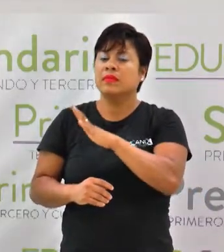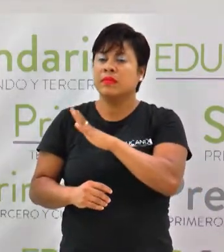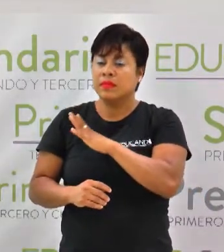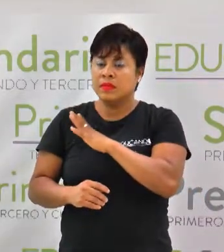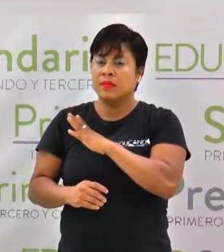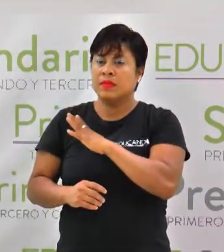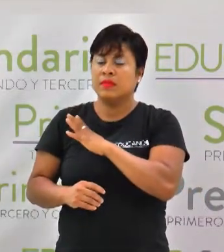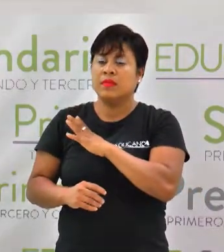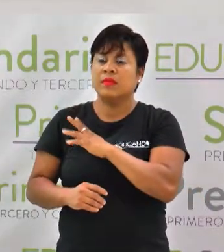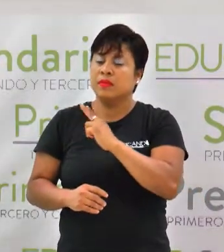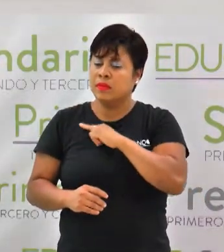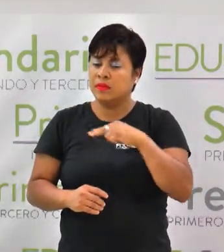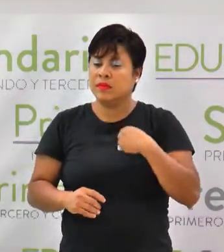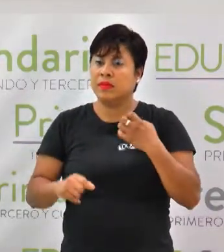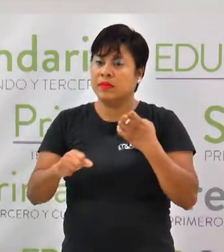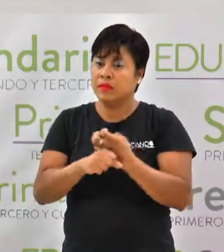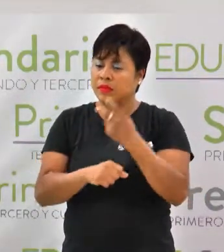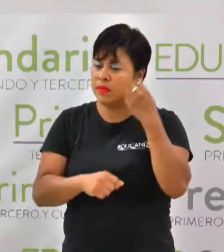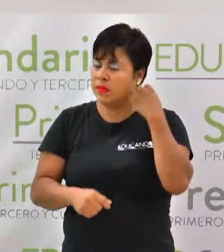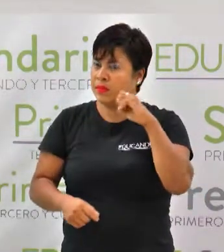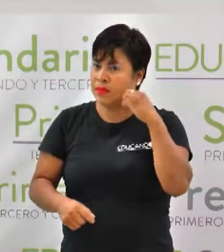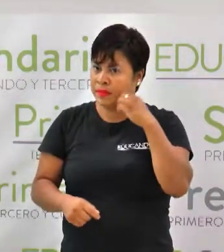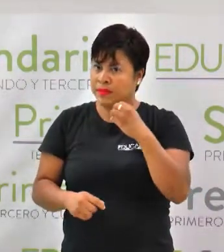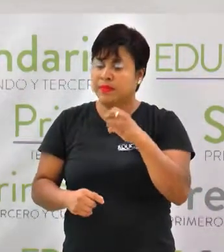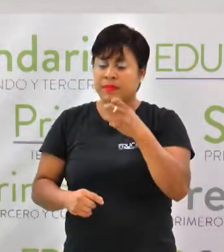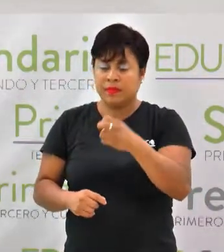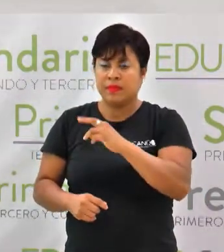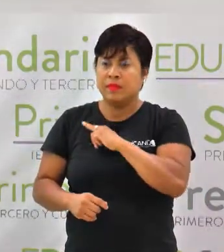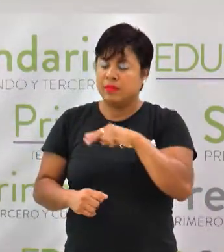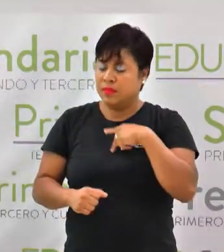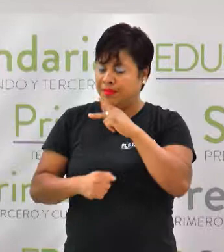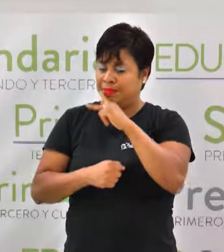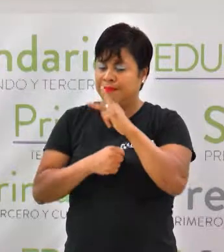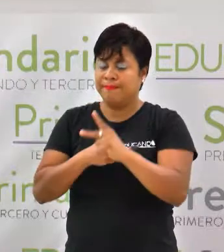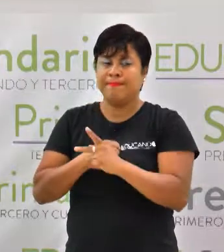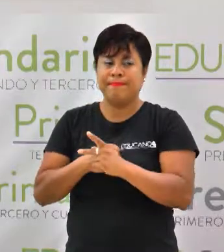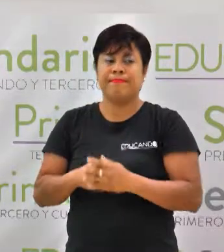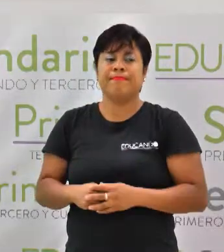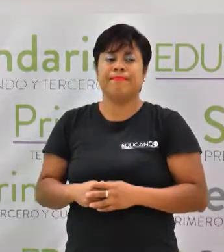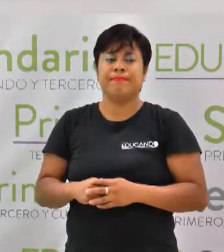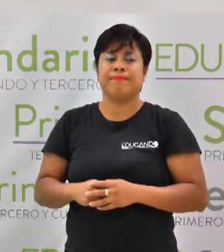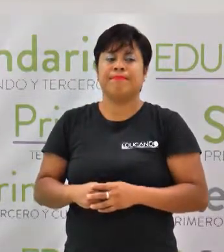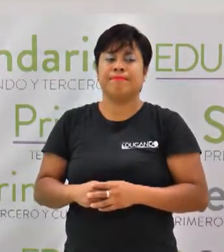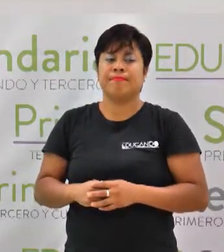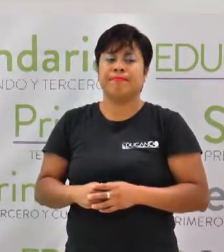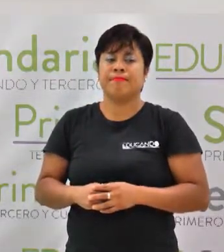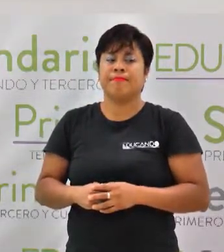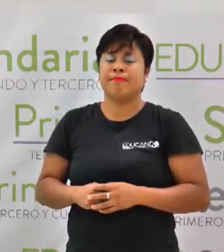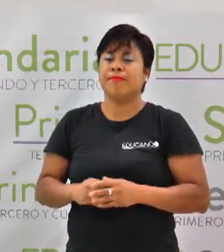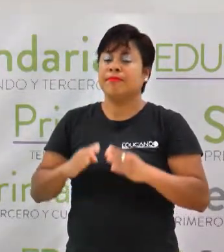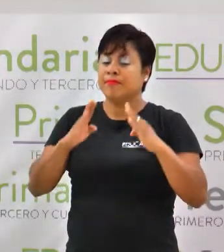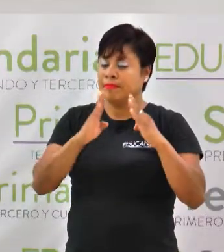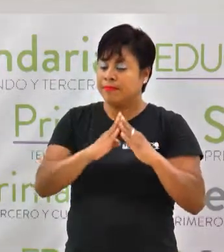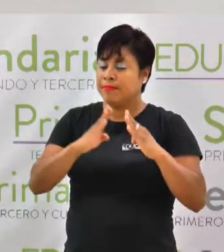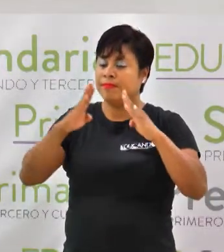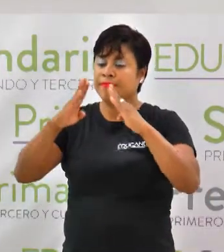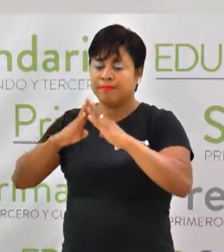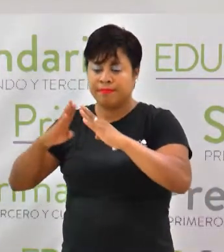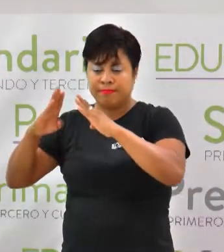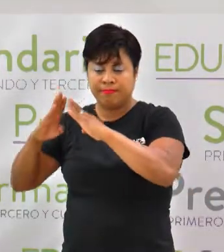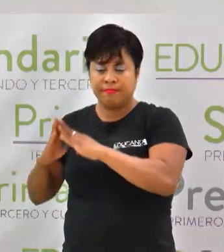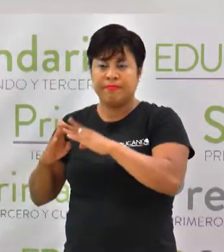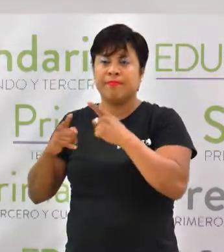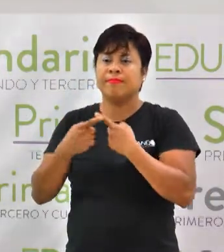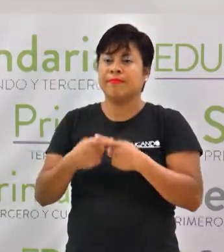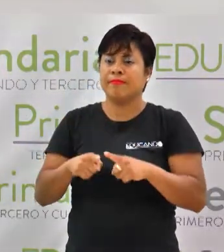en nuestro estado de Oaxaca o en nuestro país, ¿verdad? Recordemos que el tema que